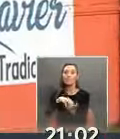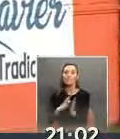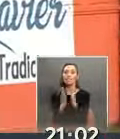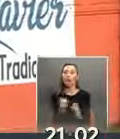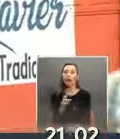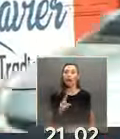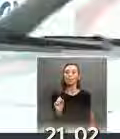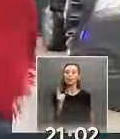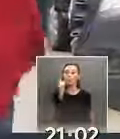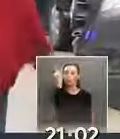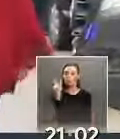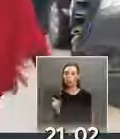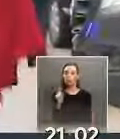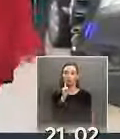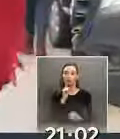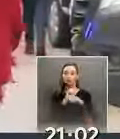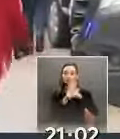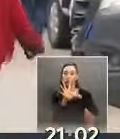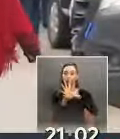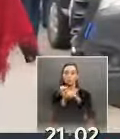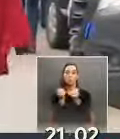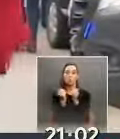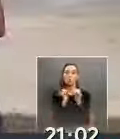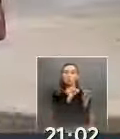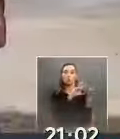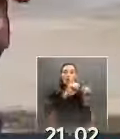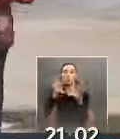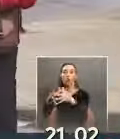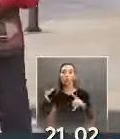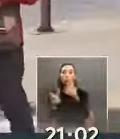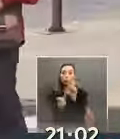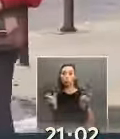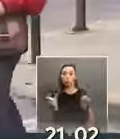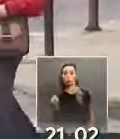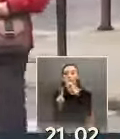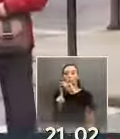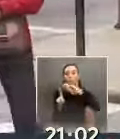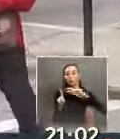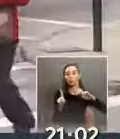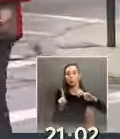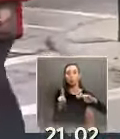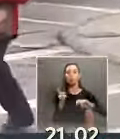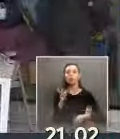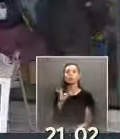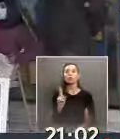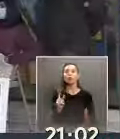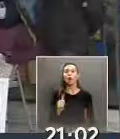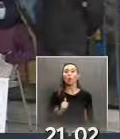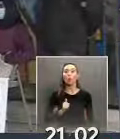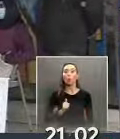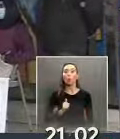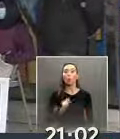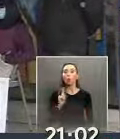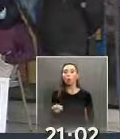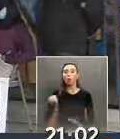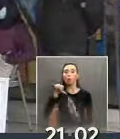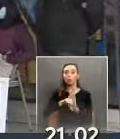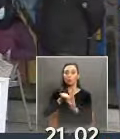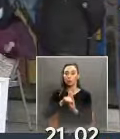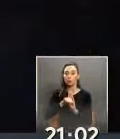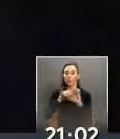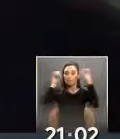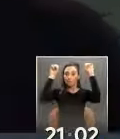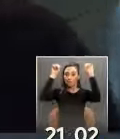el primer caso de la variante altamente contagiosa, sigue siendo investigada por un supuesto incumplimiento de su cuarentena. La Fiscalía de